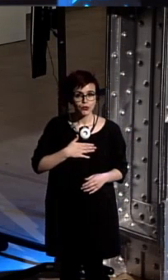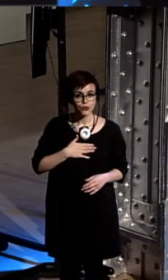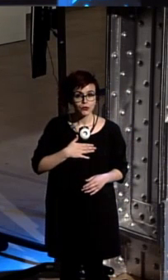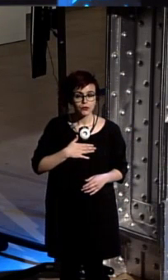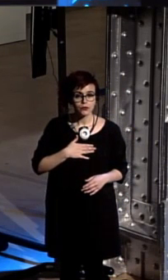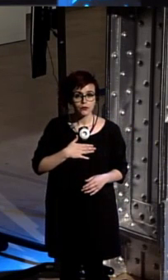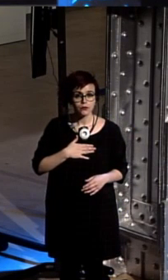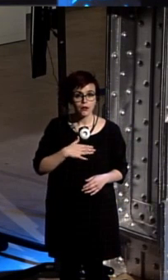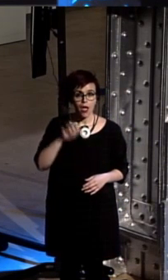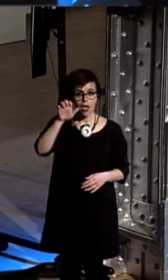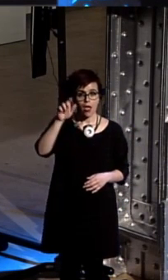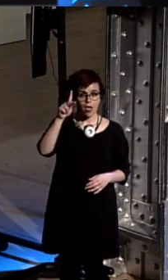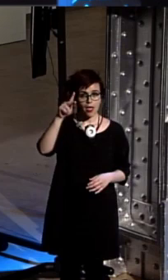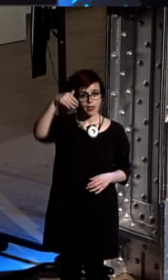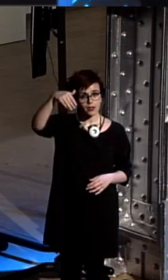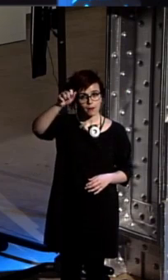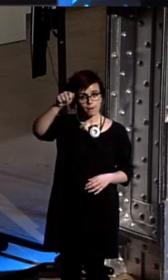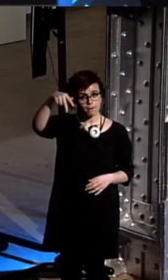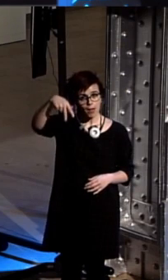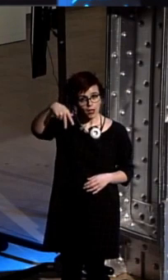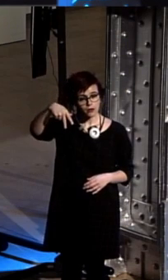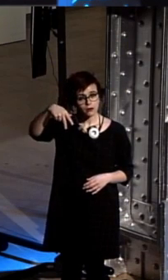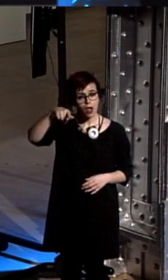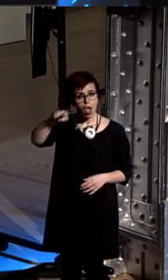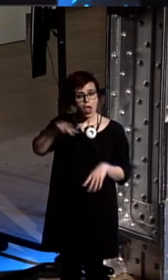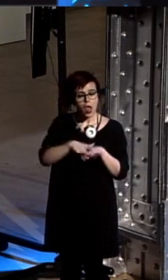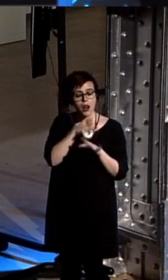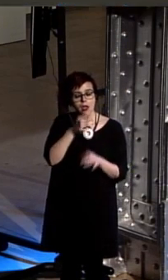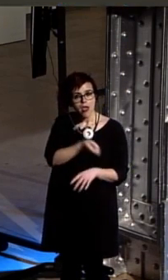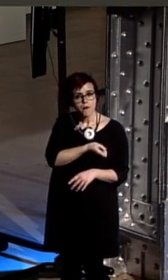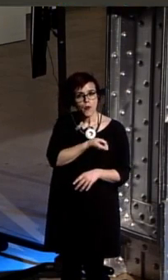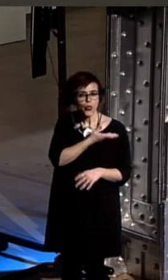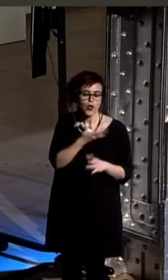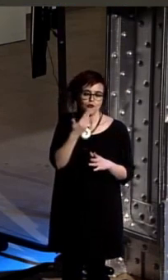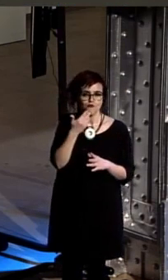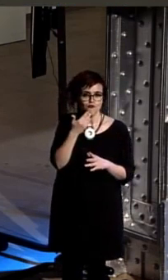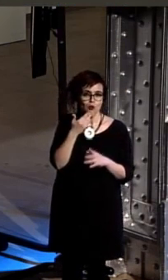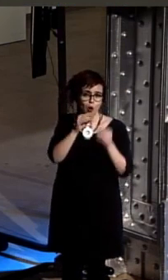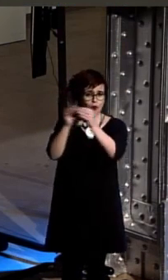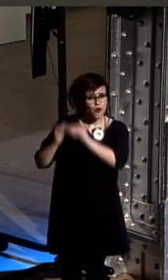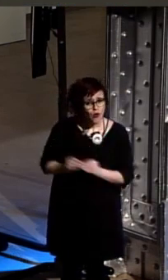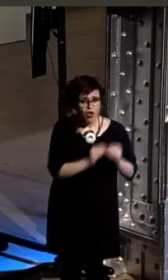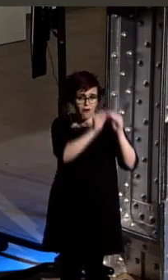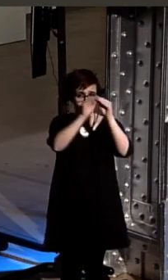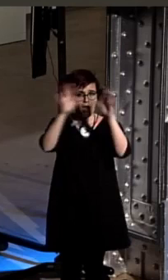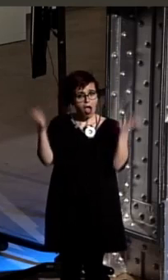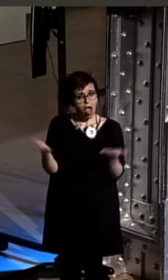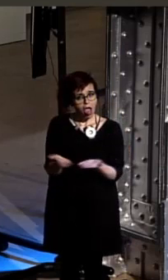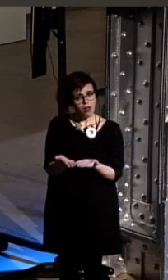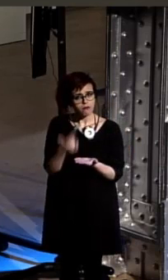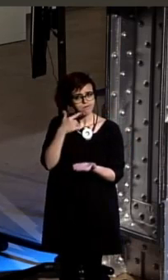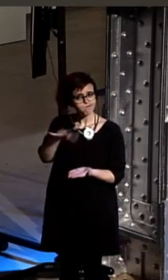aunque Ekman hizo el trabajo de intentar identificar emociones universales, ¿no? Incluso tú has enseñado